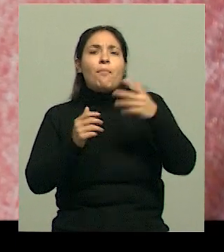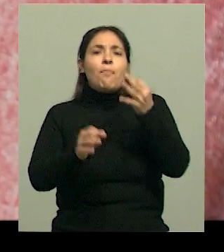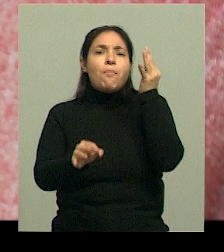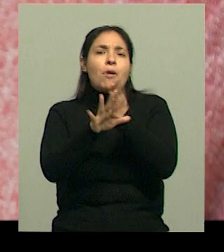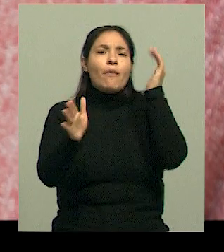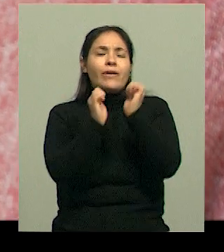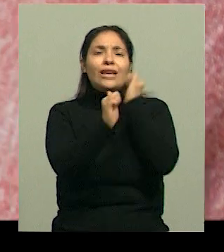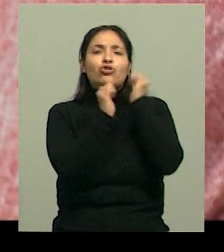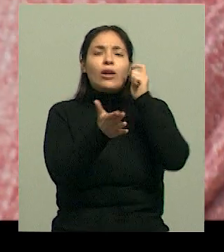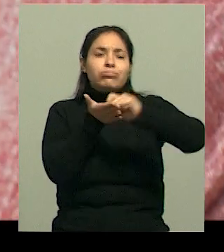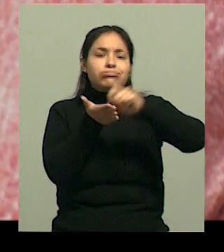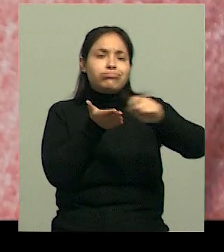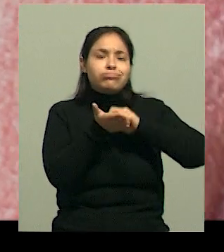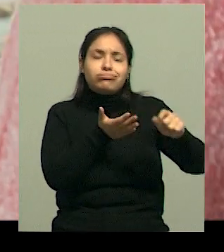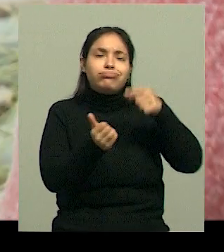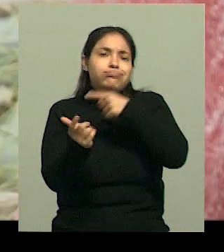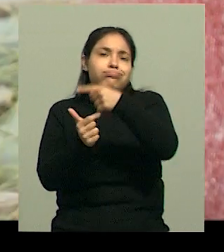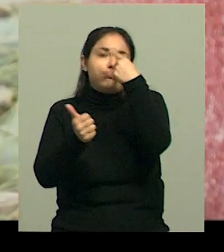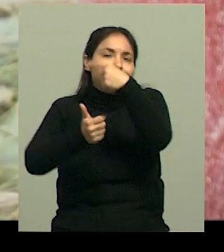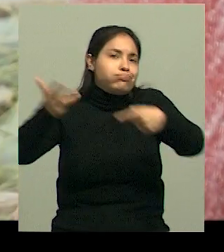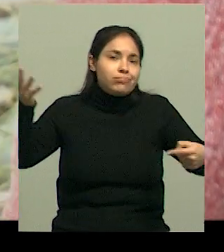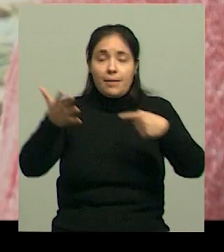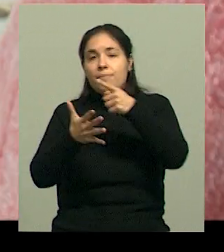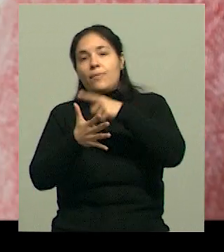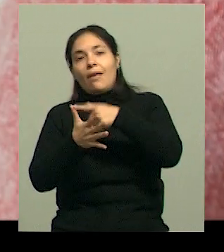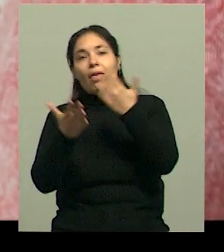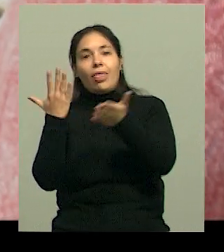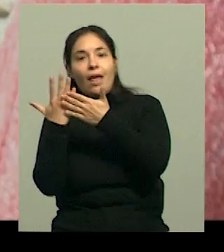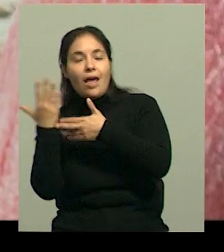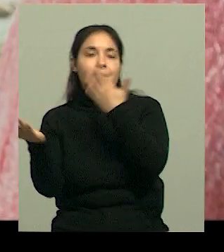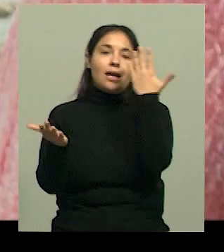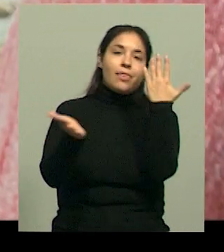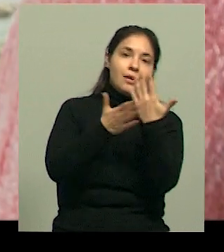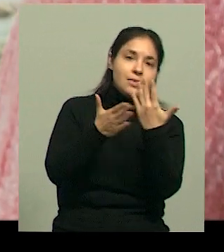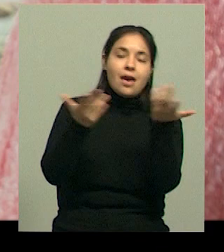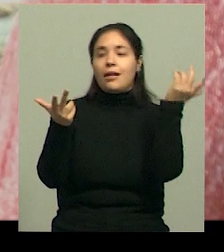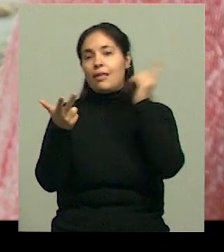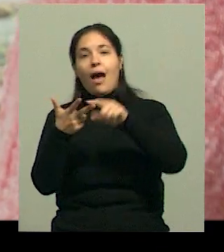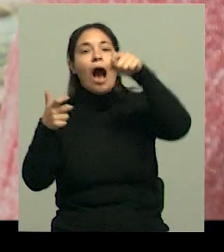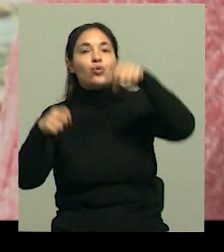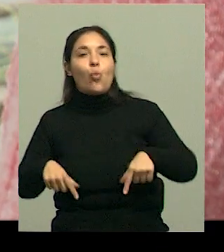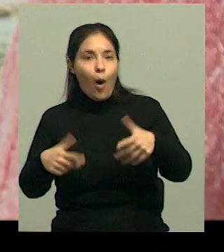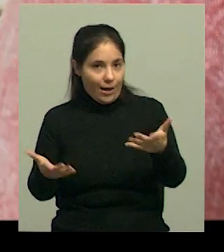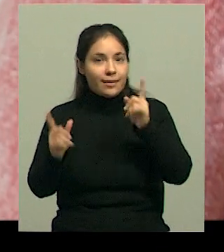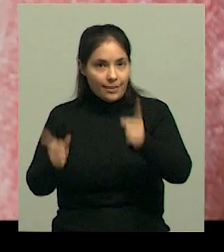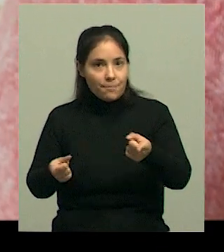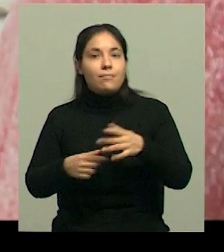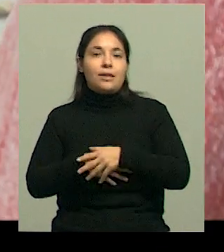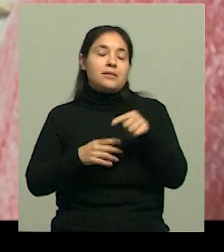tendencias historiográficas. Hay historiadores de derecha, hay historiadores de izquierda, hay historiadores actuales que son